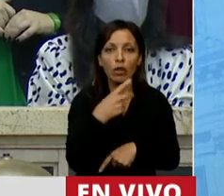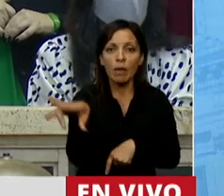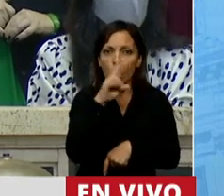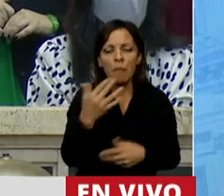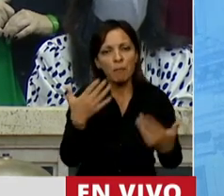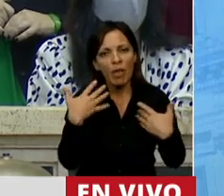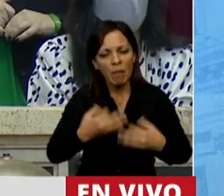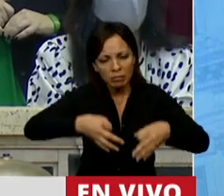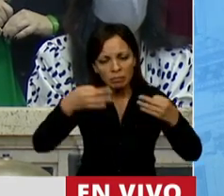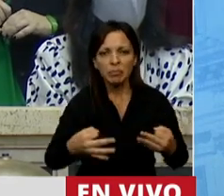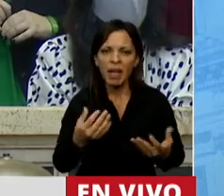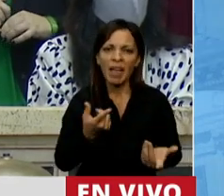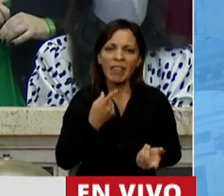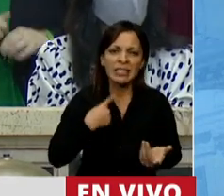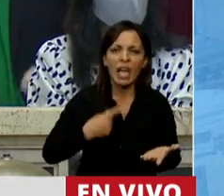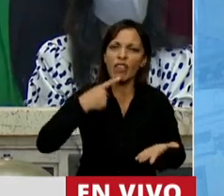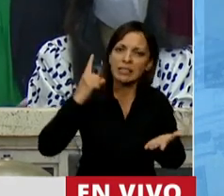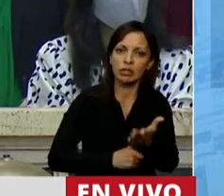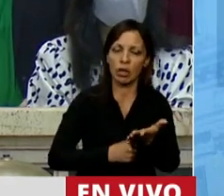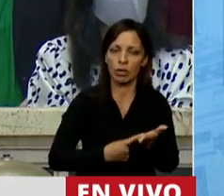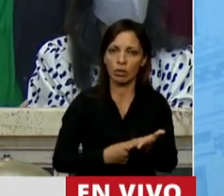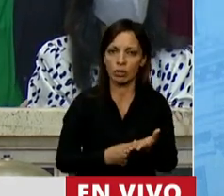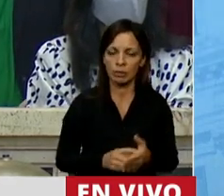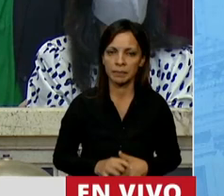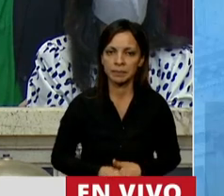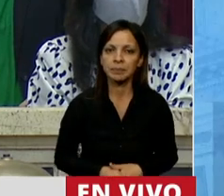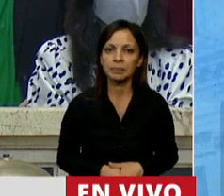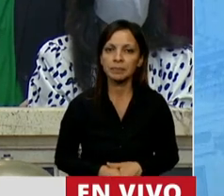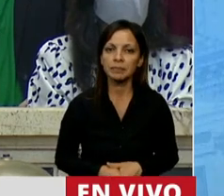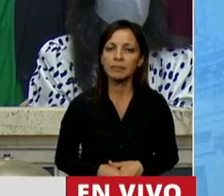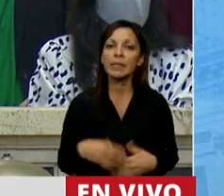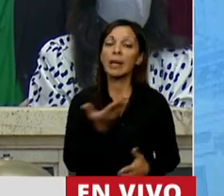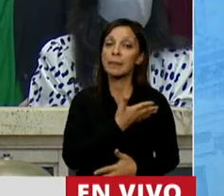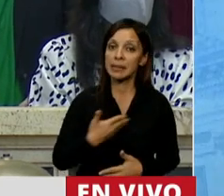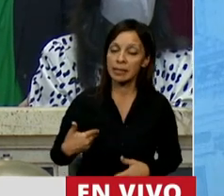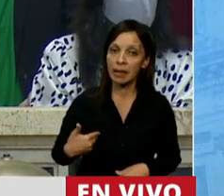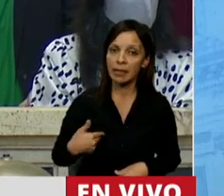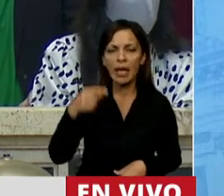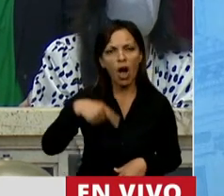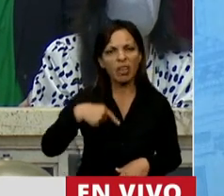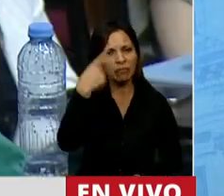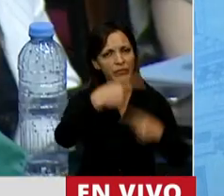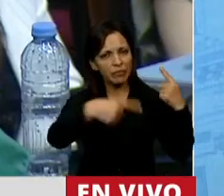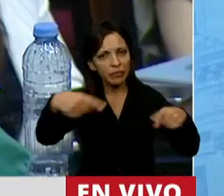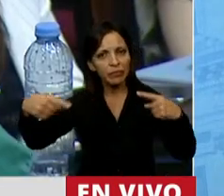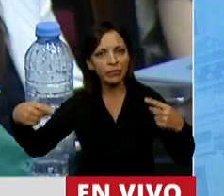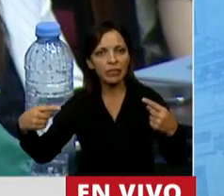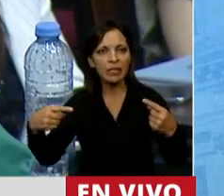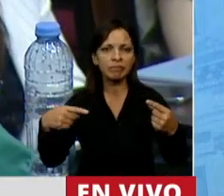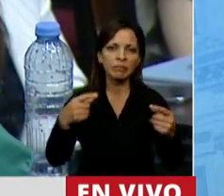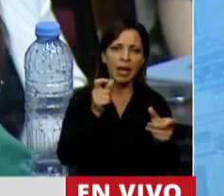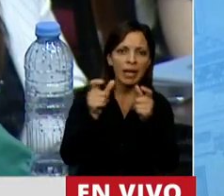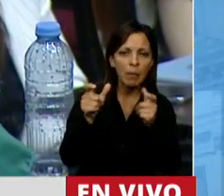podamos ejercer nuestro deseo y nuestra decisión. Señor presidente, hoy se barajaron diferentes